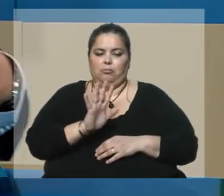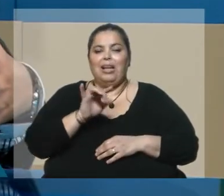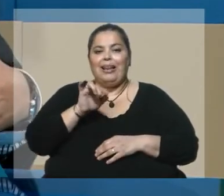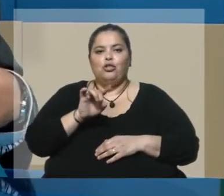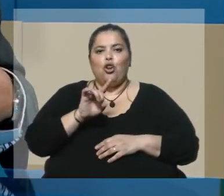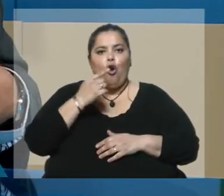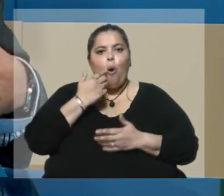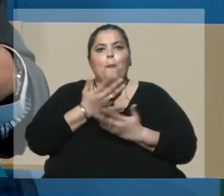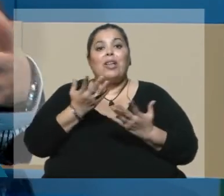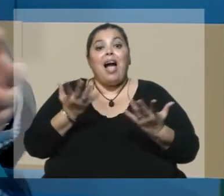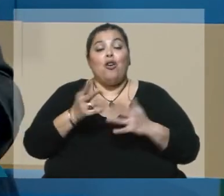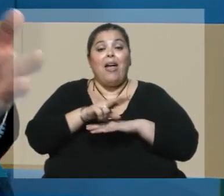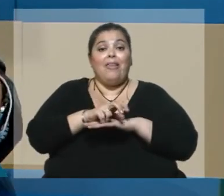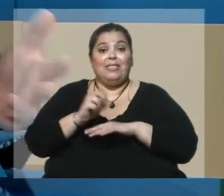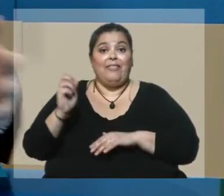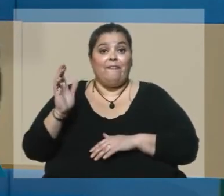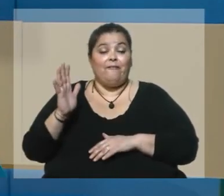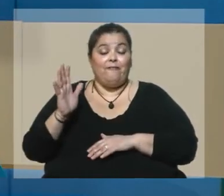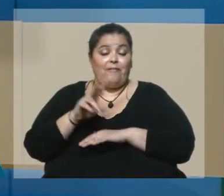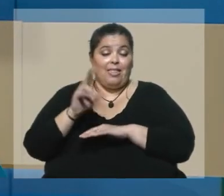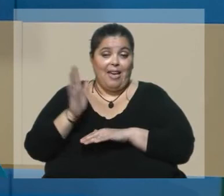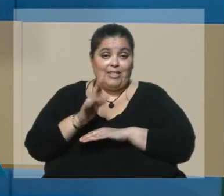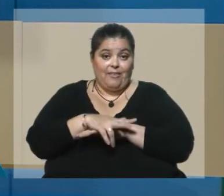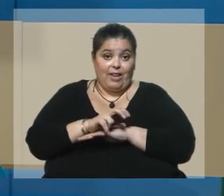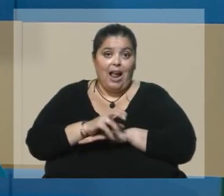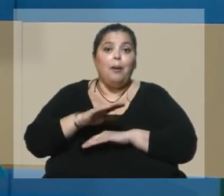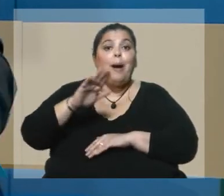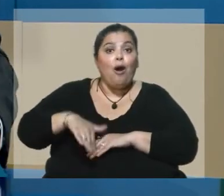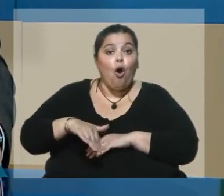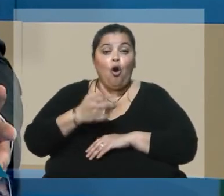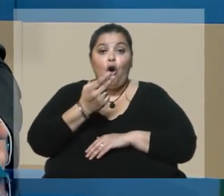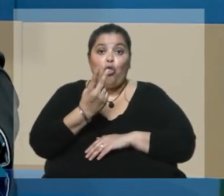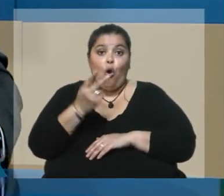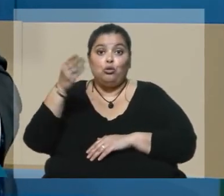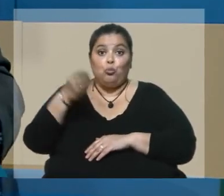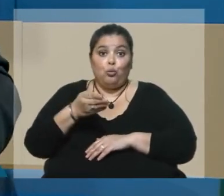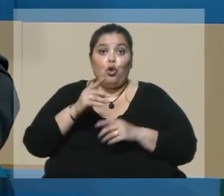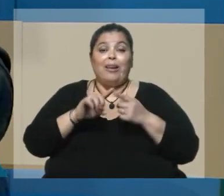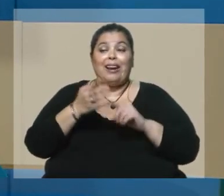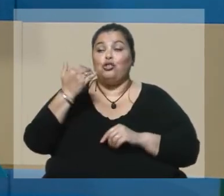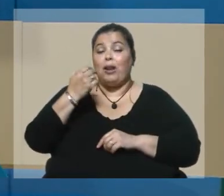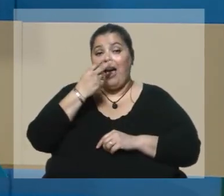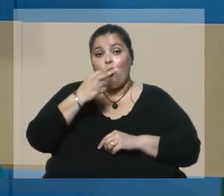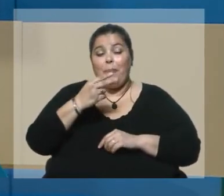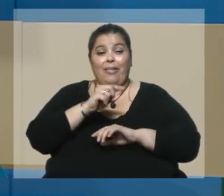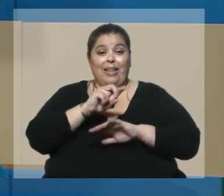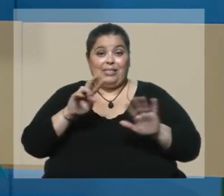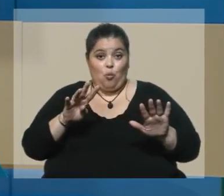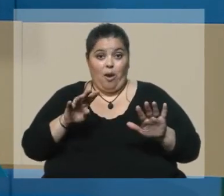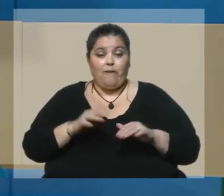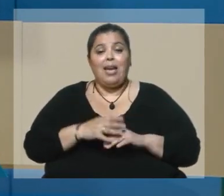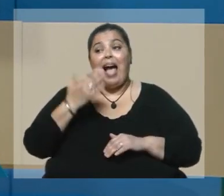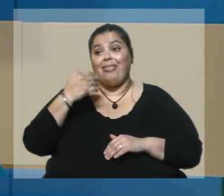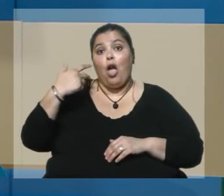déficit fiscal ha bajado bajo casi dos puntos frente a 2019 cuando sí era urgente en